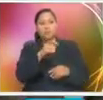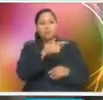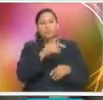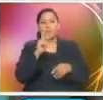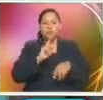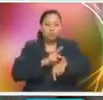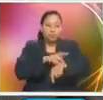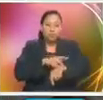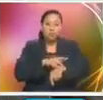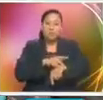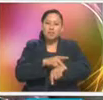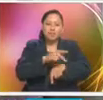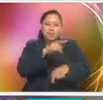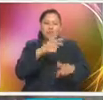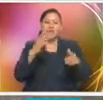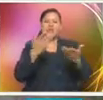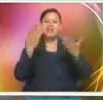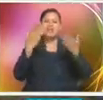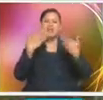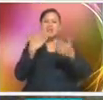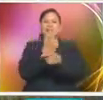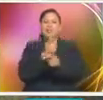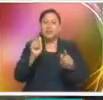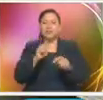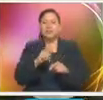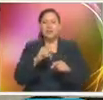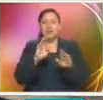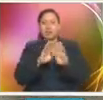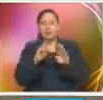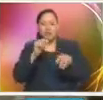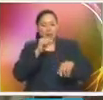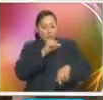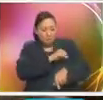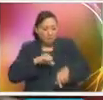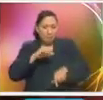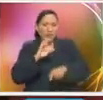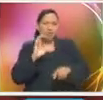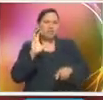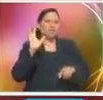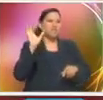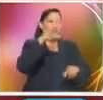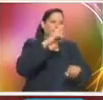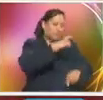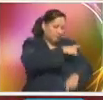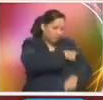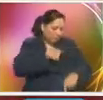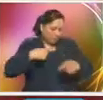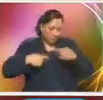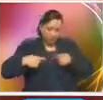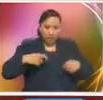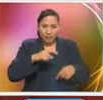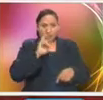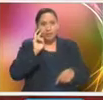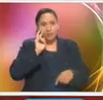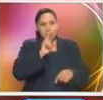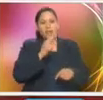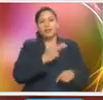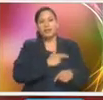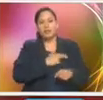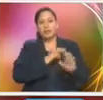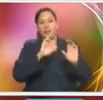piel más expuesta y hay que cuidar, por ejemplo, la parte de cortaduras, arañazos, obviamente son más evidentes, sí. Y hay que cuidar este tipo de